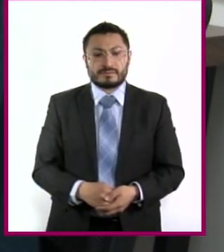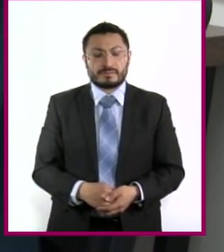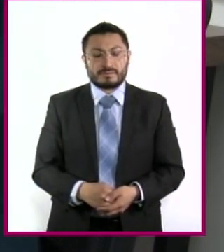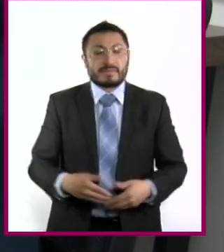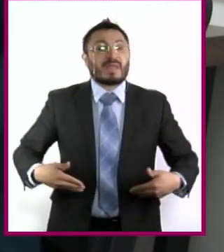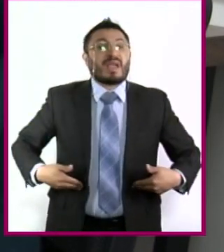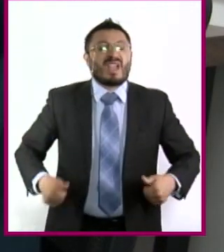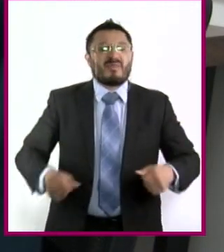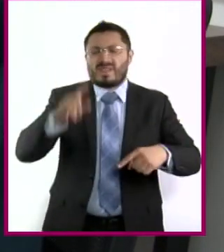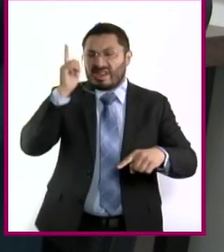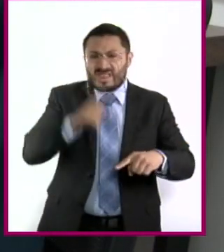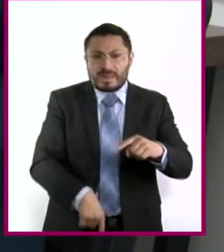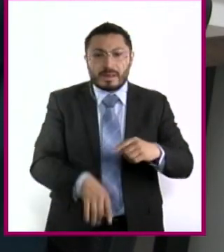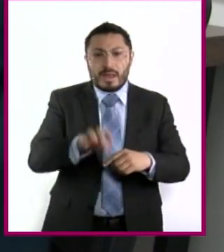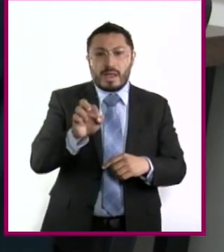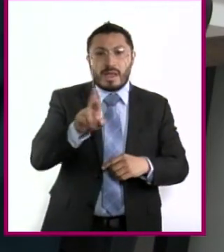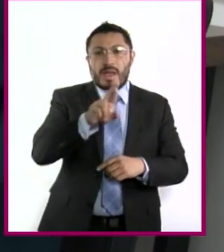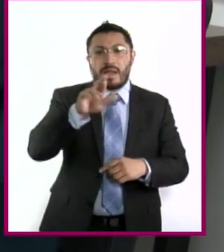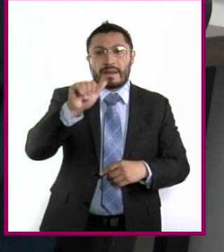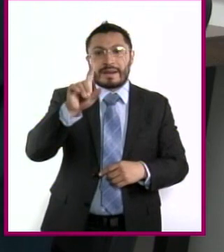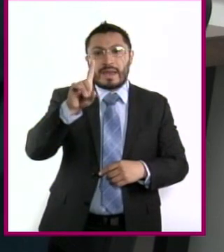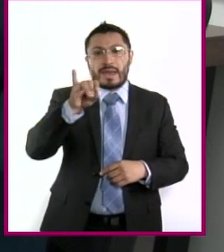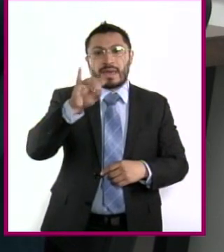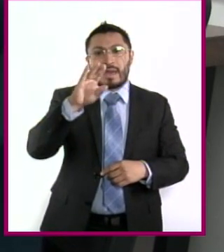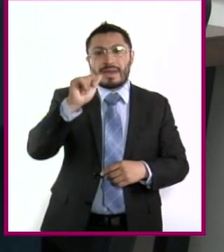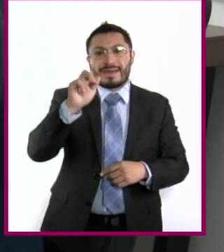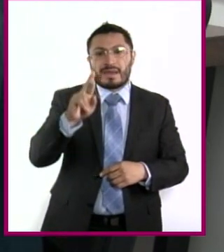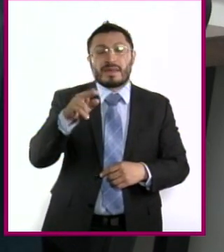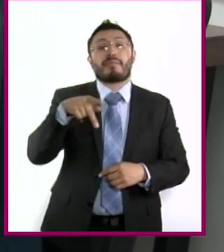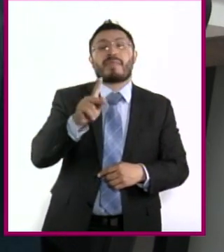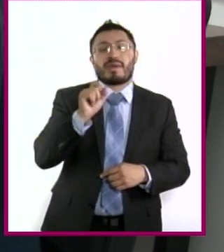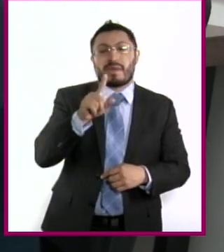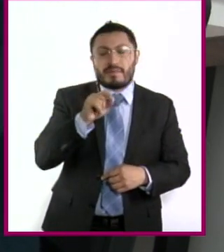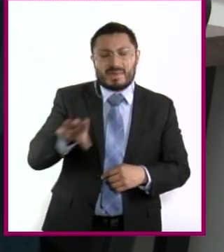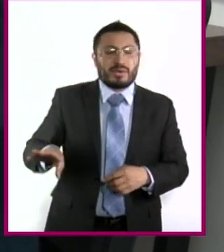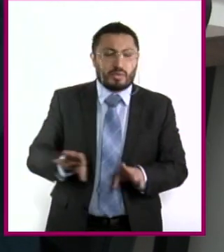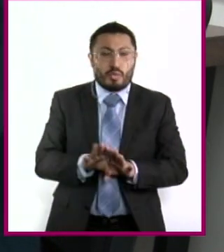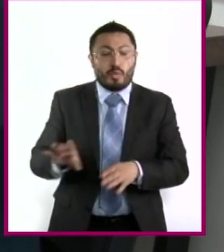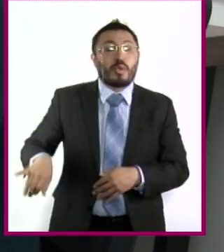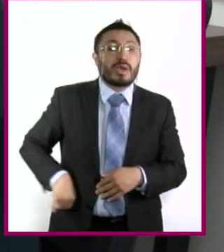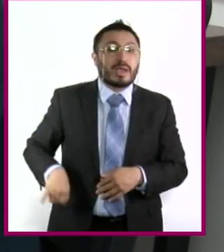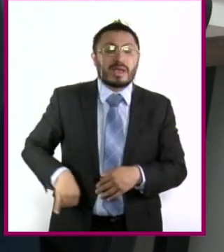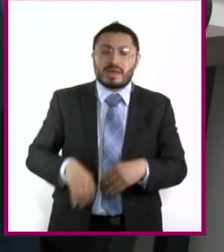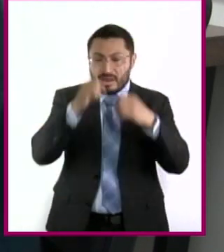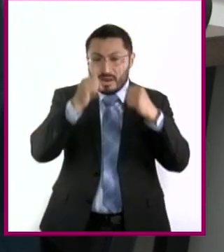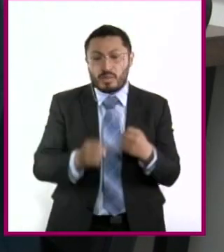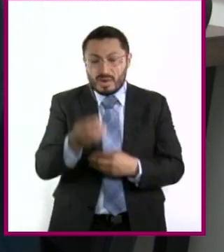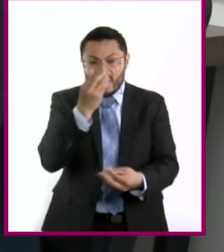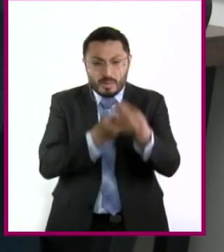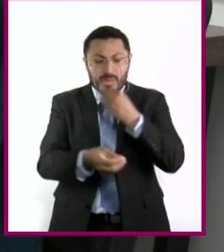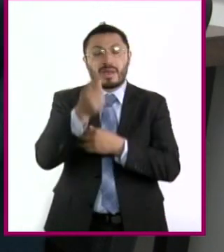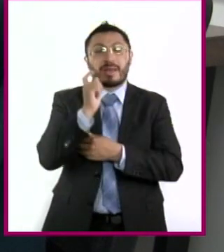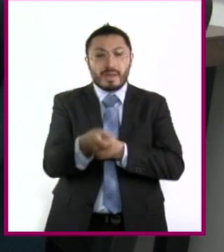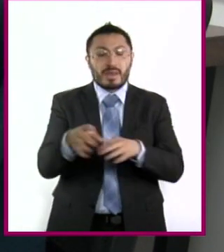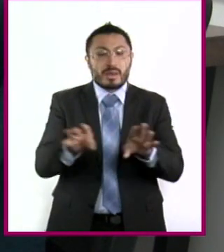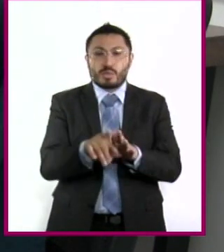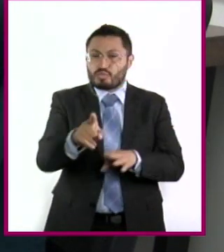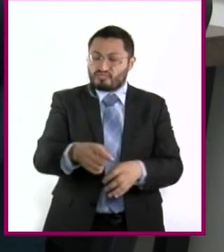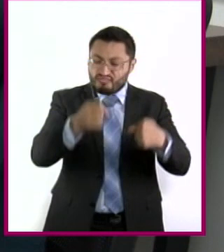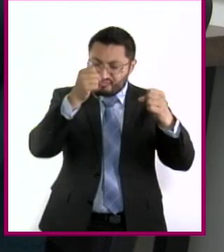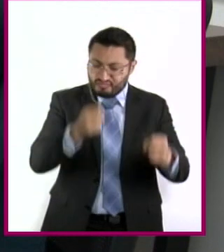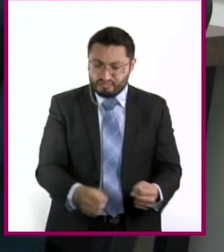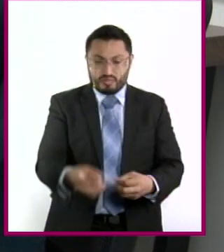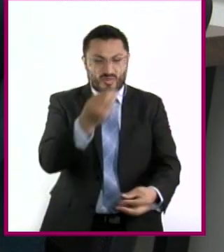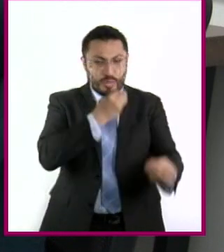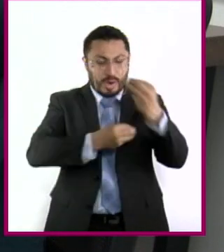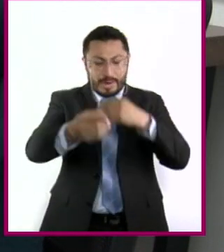Erradicar el hambre, pero también es interesante lo de la seguridad alimentaria. O sea, tener la certeza de que los alimentos vayan a